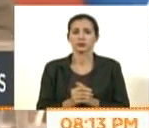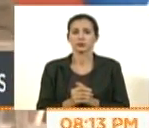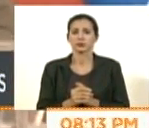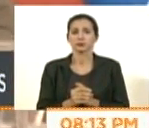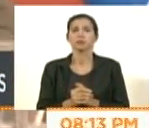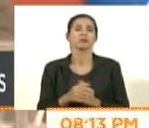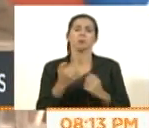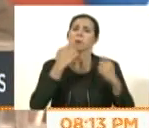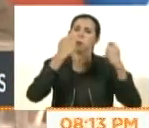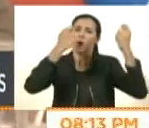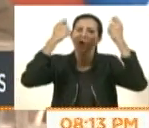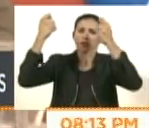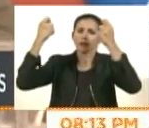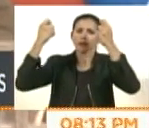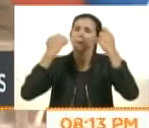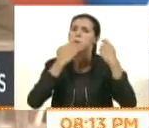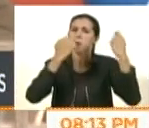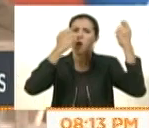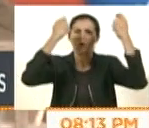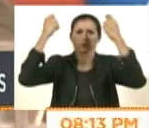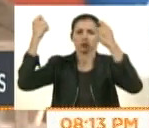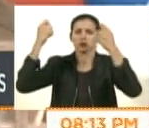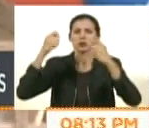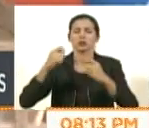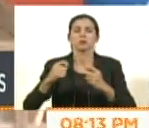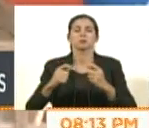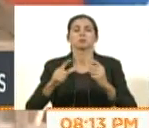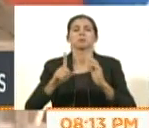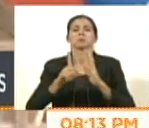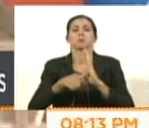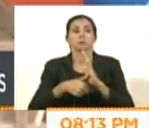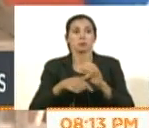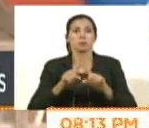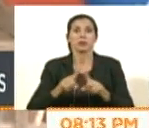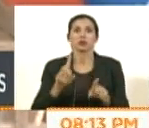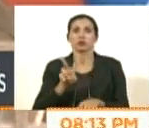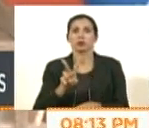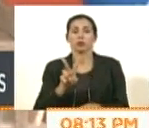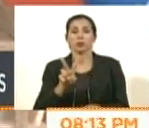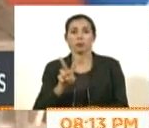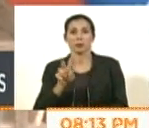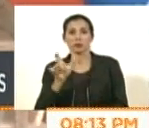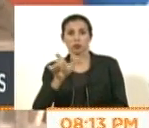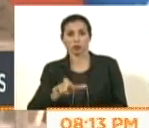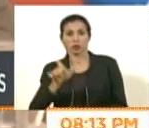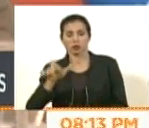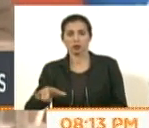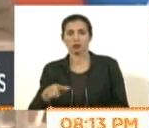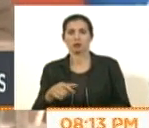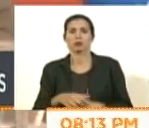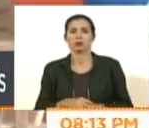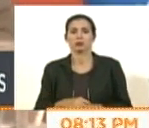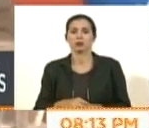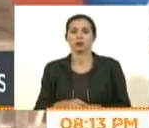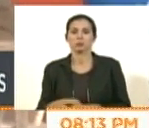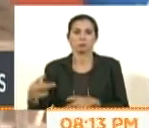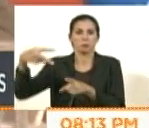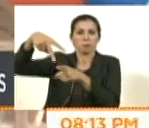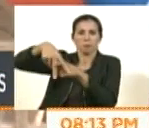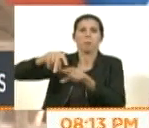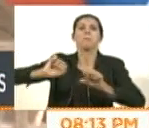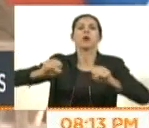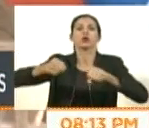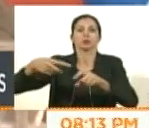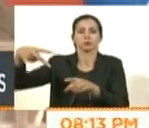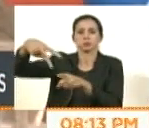encontraban manifestando en ese sector y dos sujetos se presentaron a bordo de una motocicleta